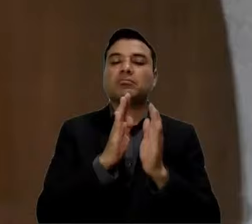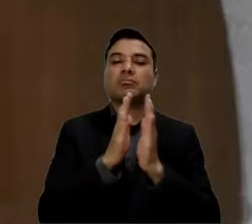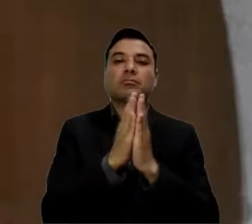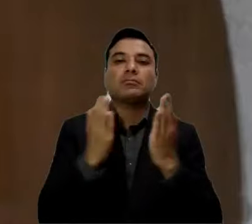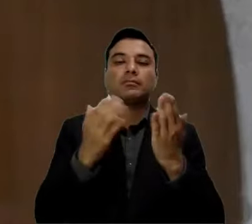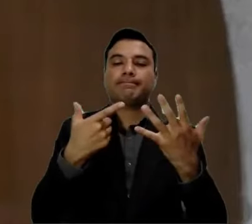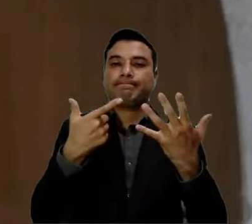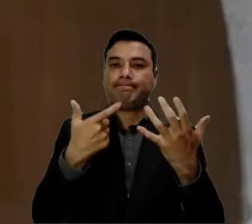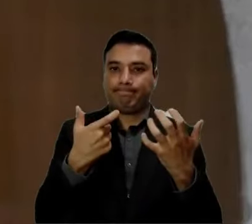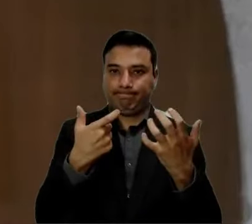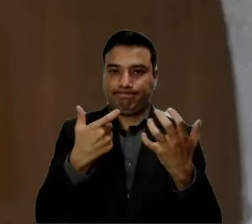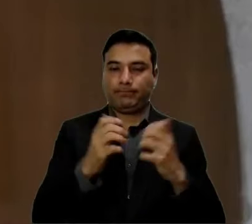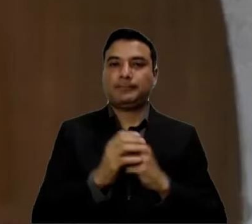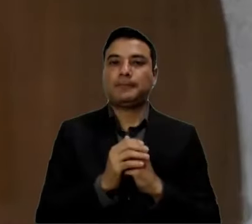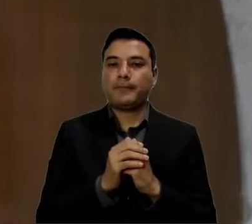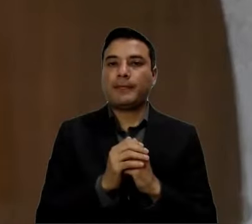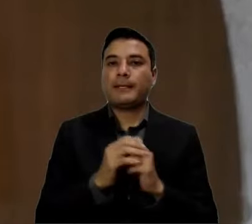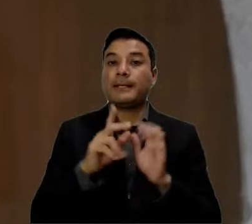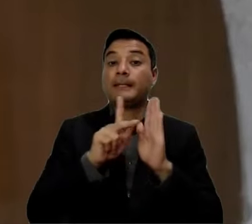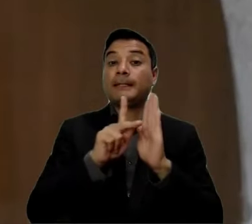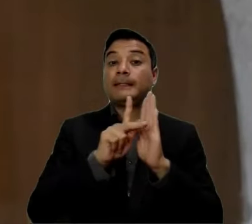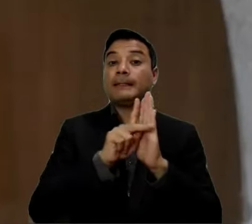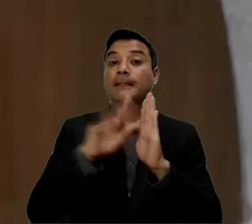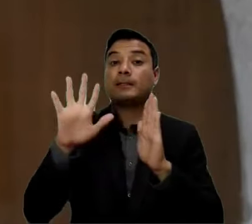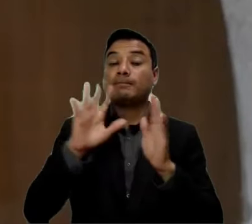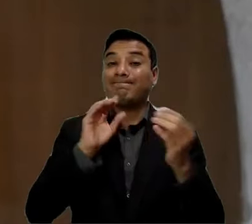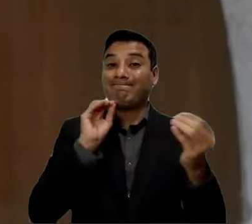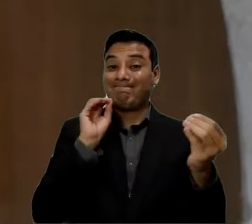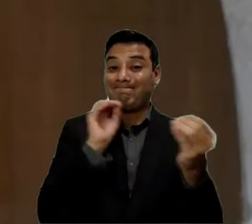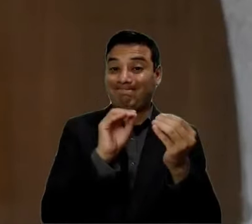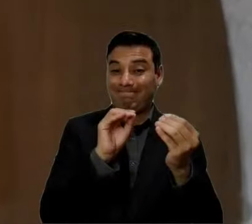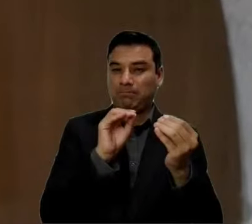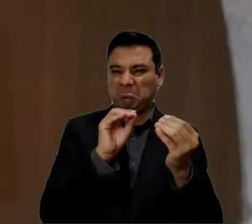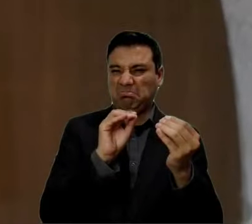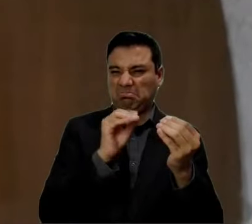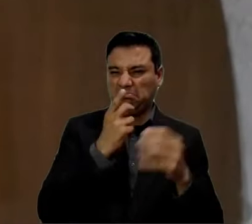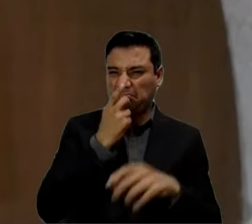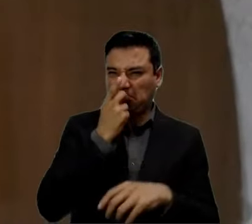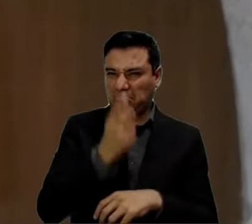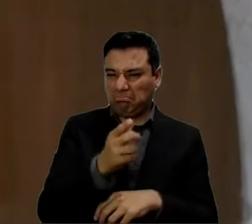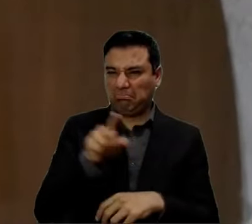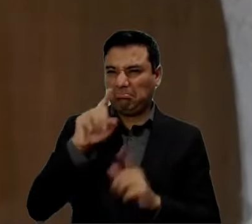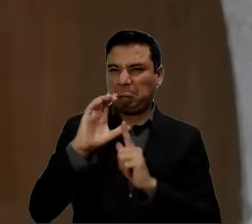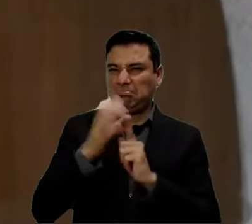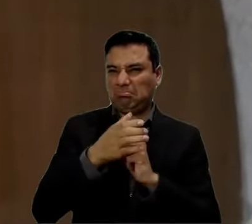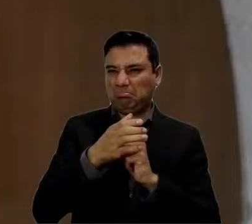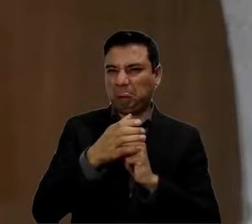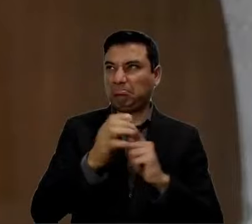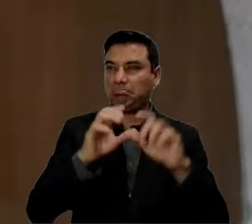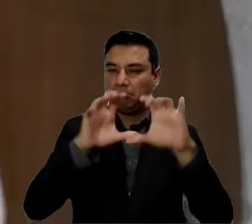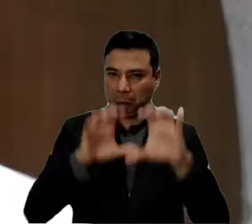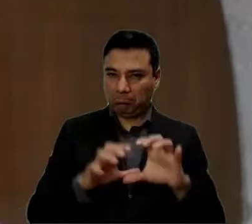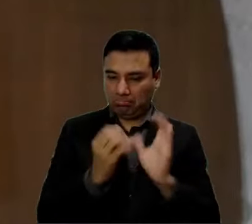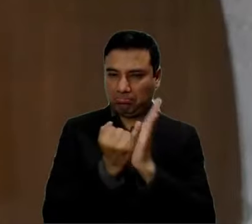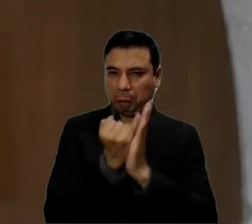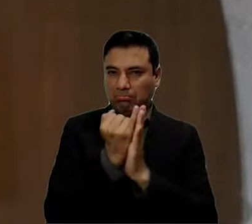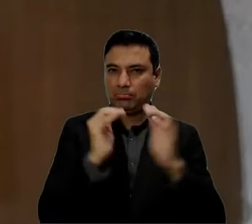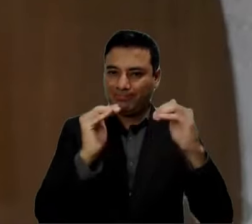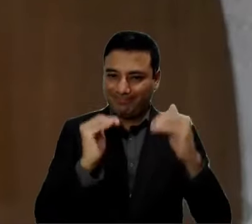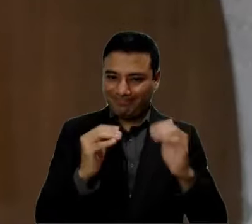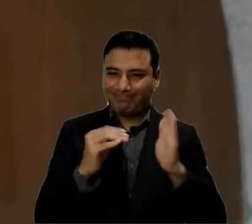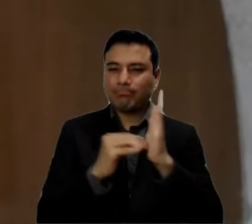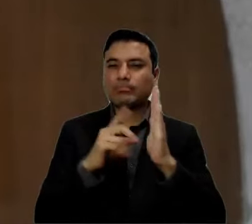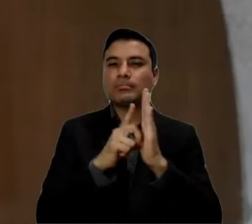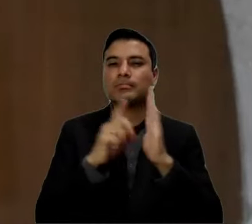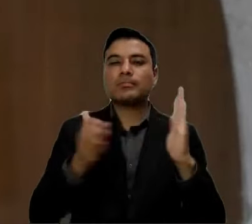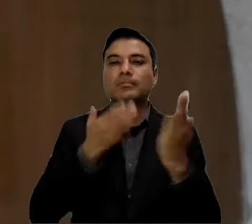De acuerdo con el diario de los debates, el mencionado dictamen en su apartado de metodología de estudio refiere que,